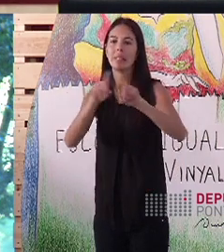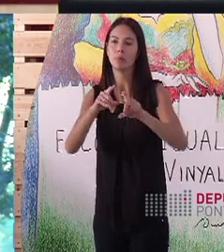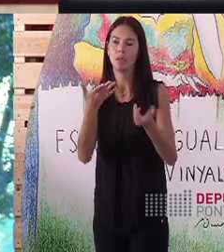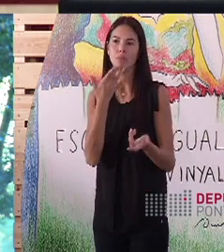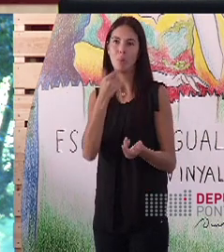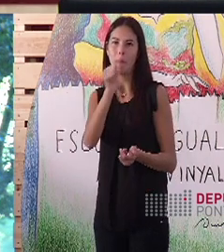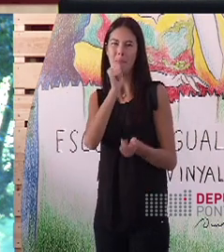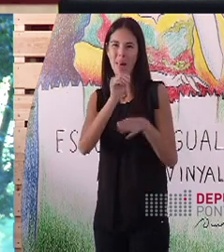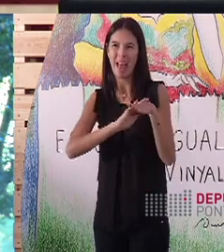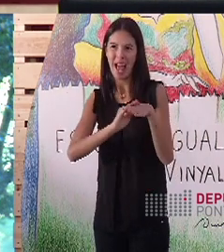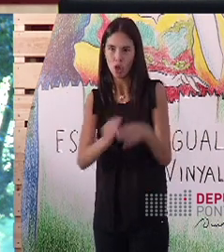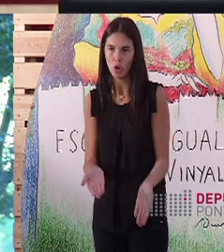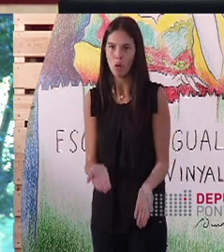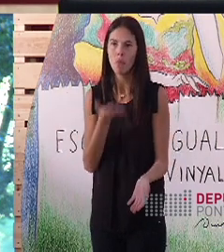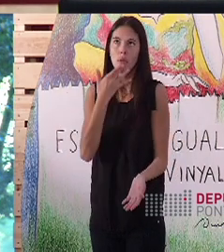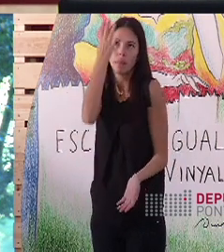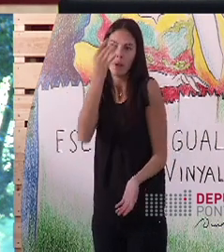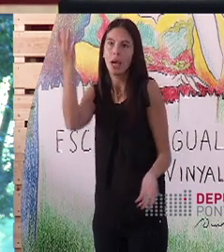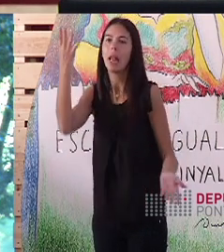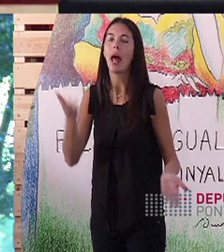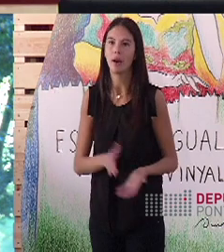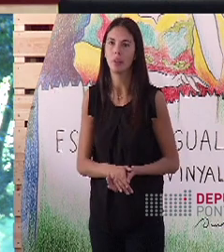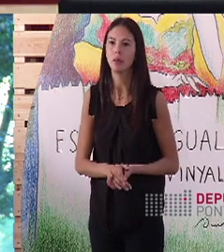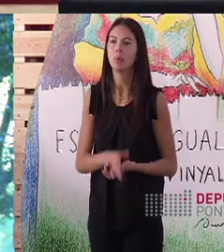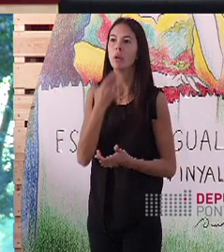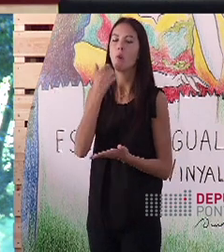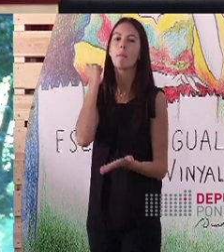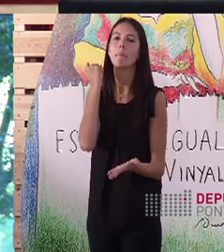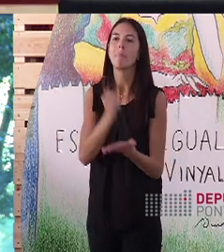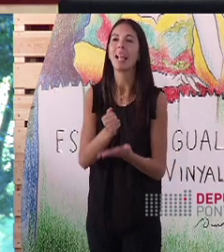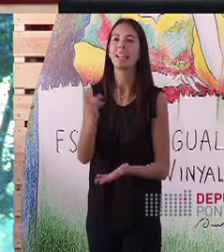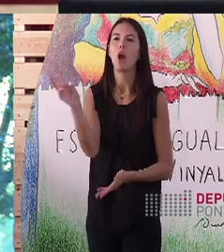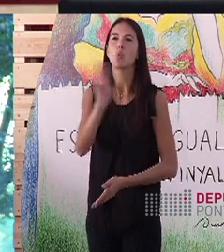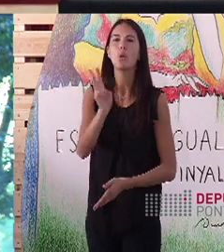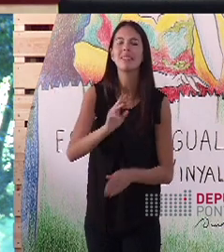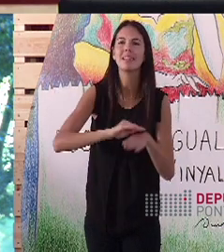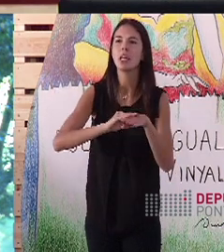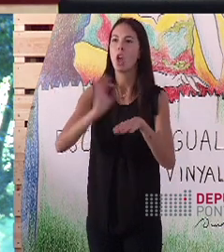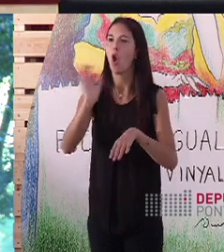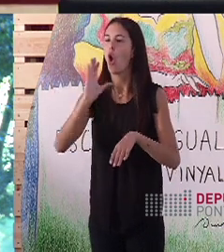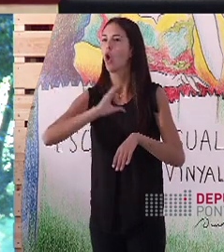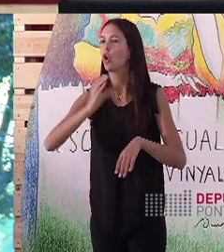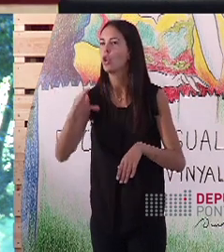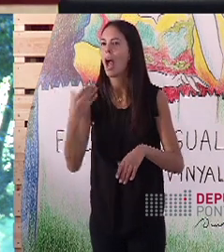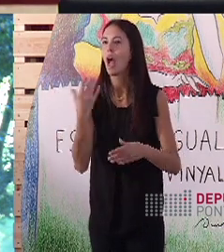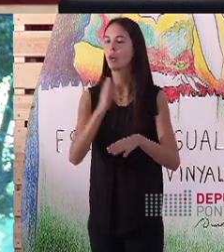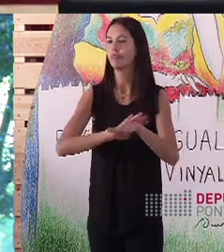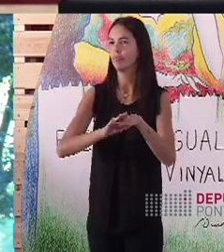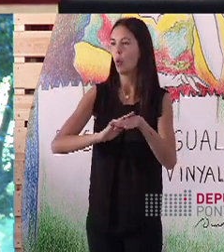alcohólicas. ¿Os podéis imaginar que las marcas de whisky o de coñá o de